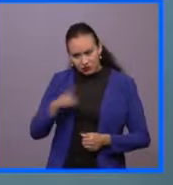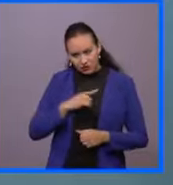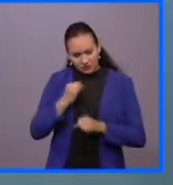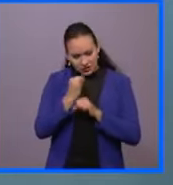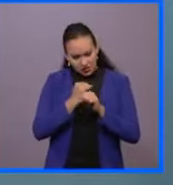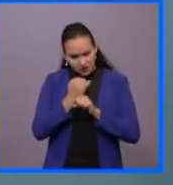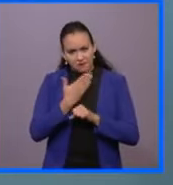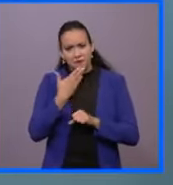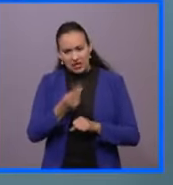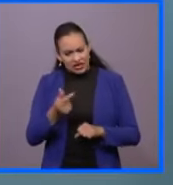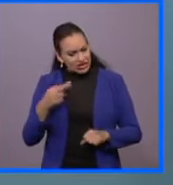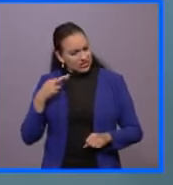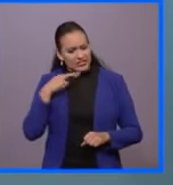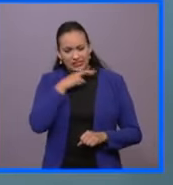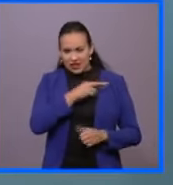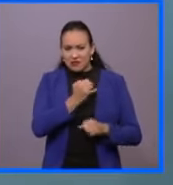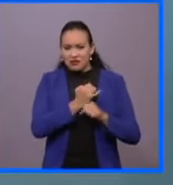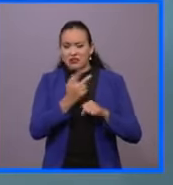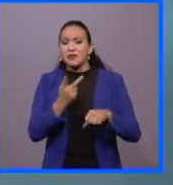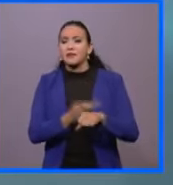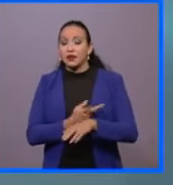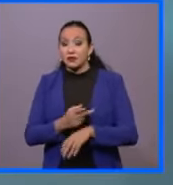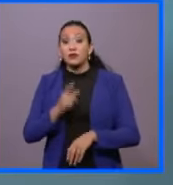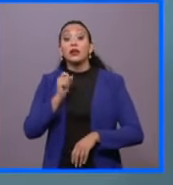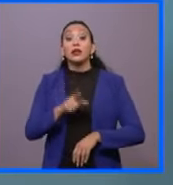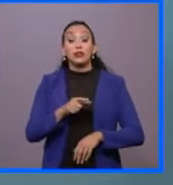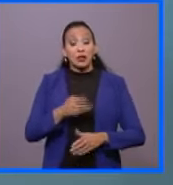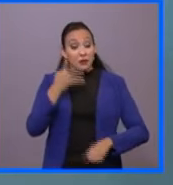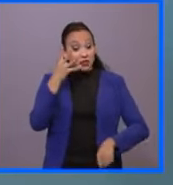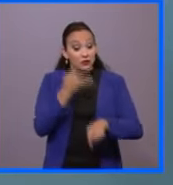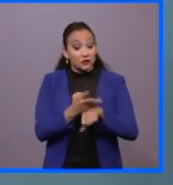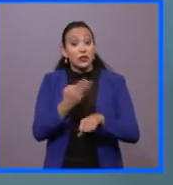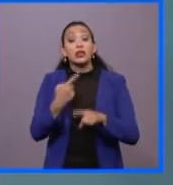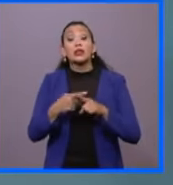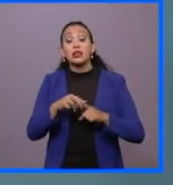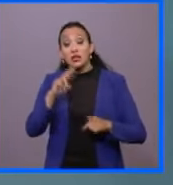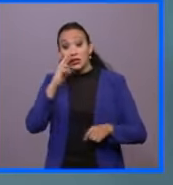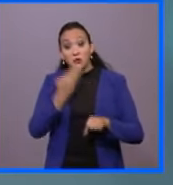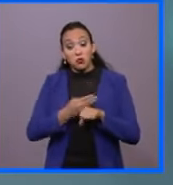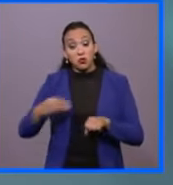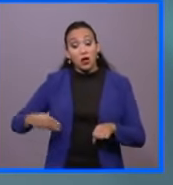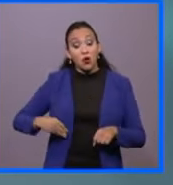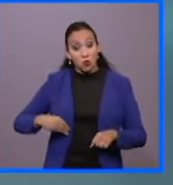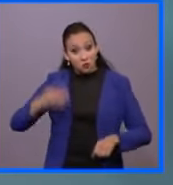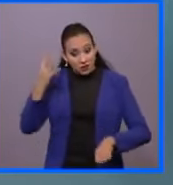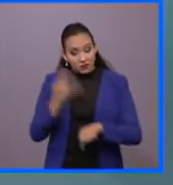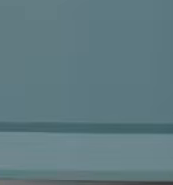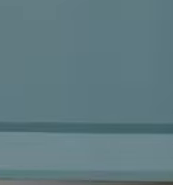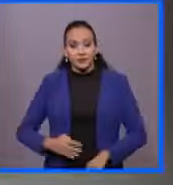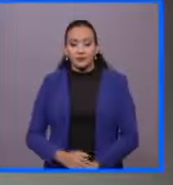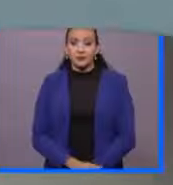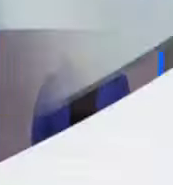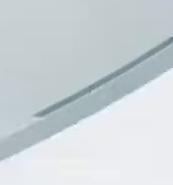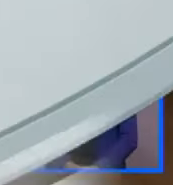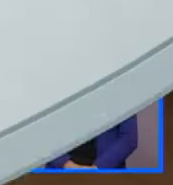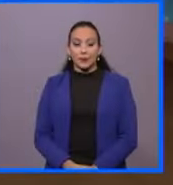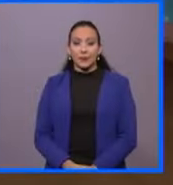investigación seria, pronta y diligente, así como el juzgamiento y sanción de los responsables de la masacre.